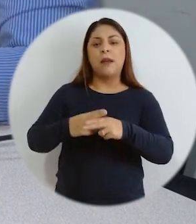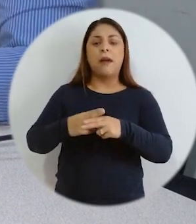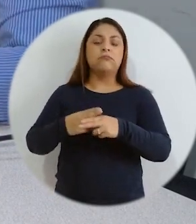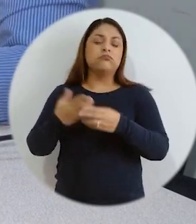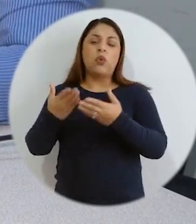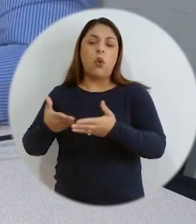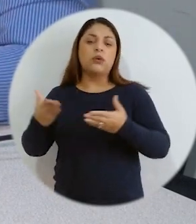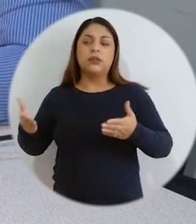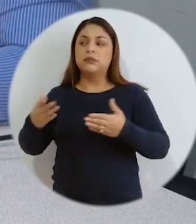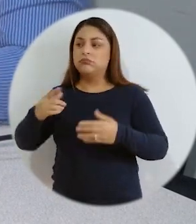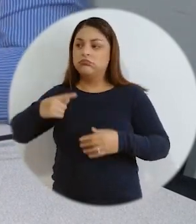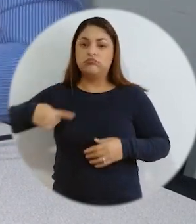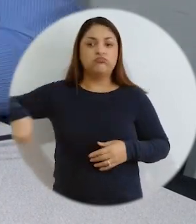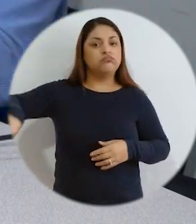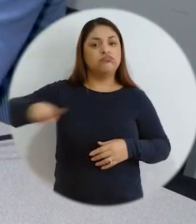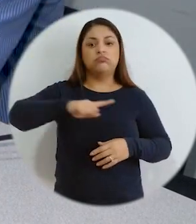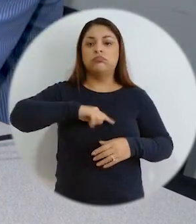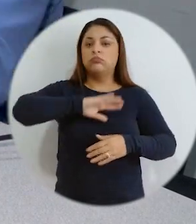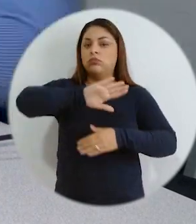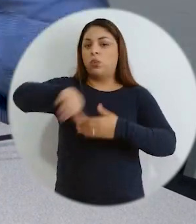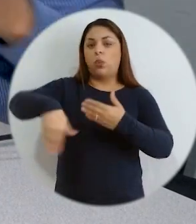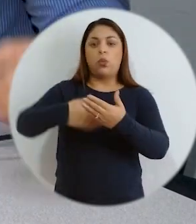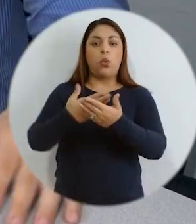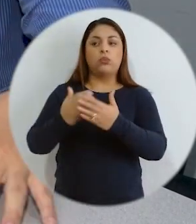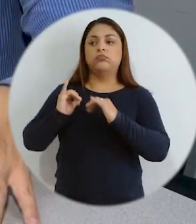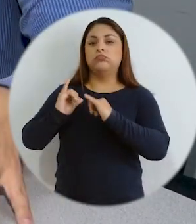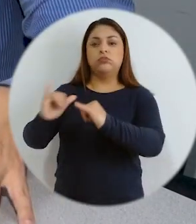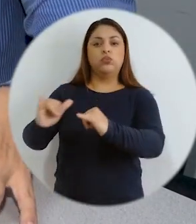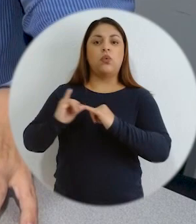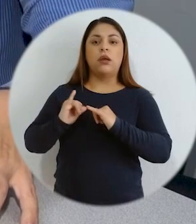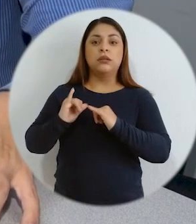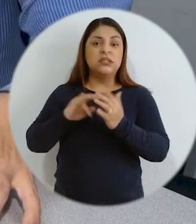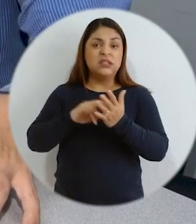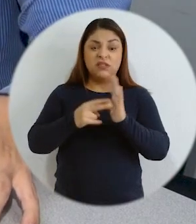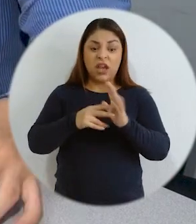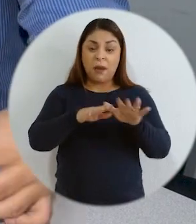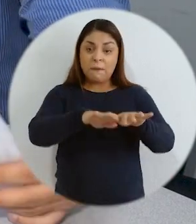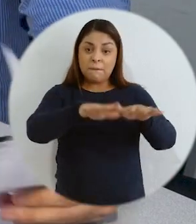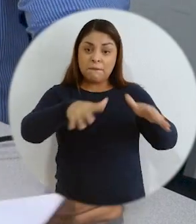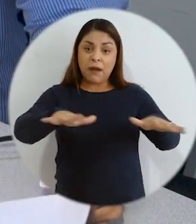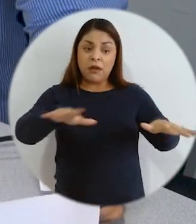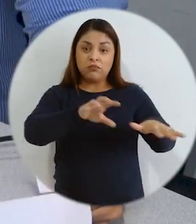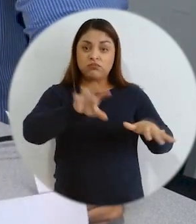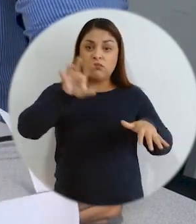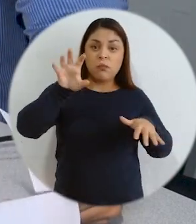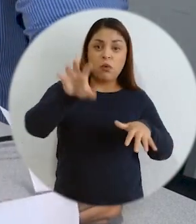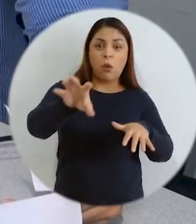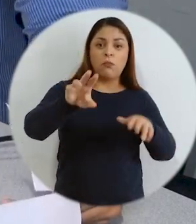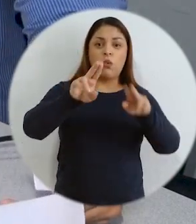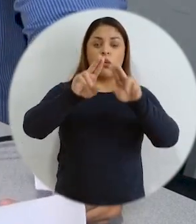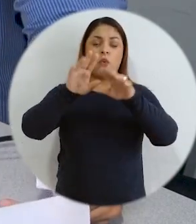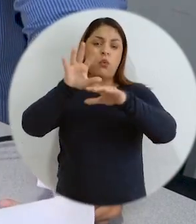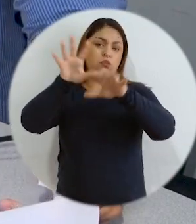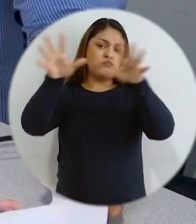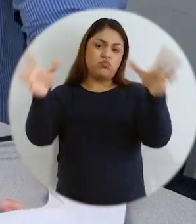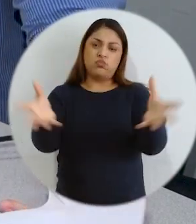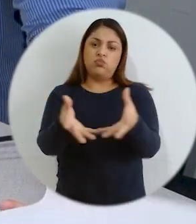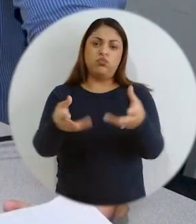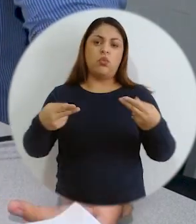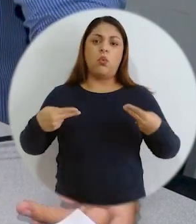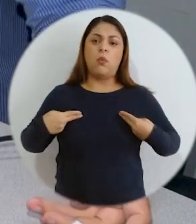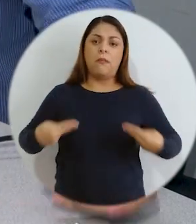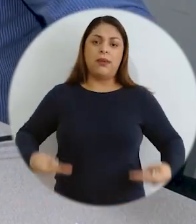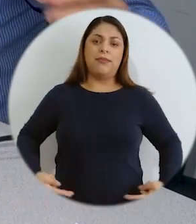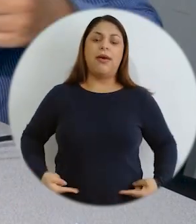los Global Commons. Y esto básicamente le pertenecen a la humanidad, y como pertenecen a la humanidad deben